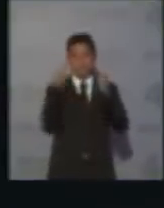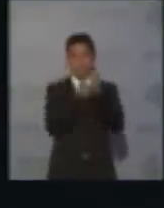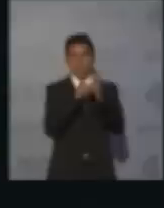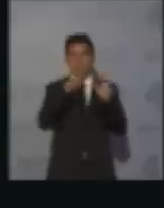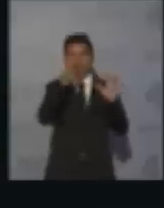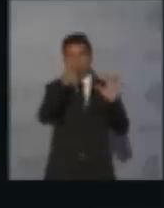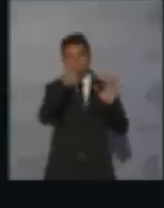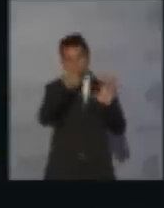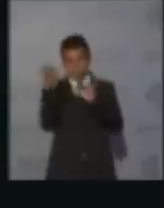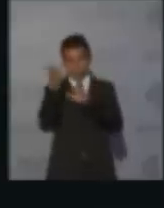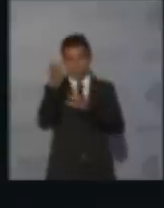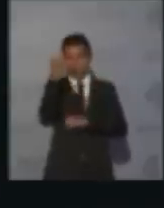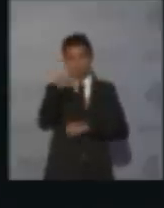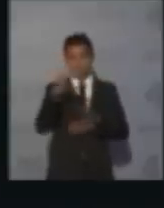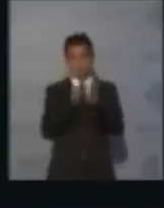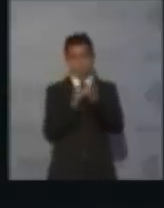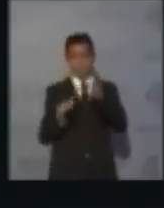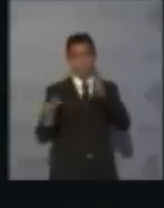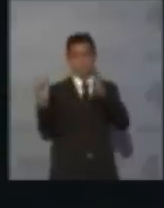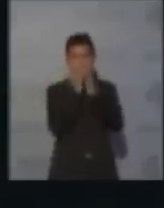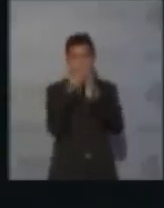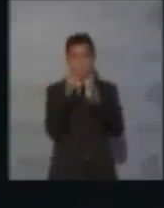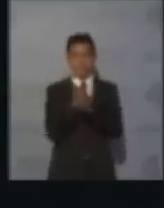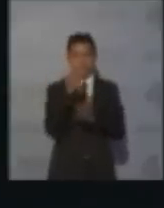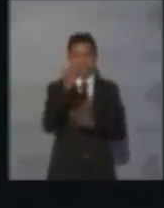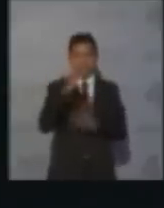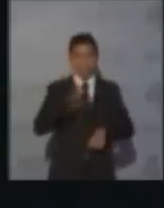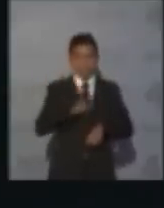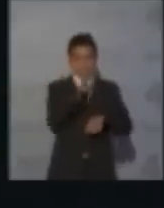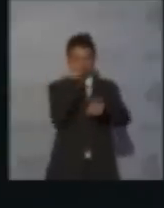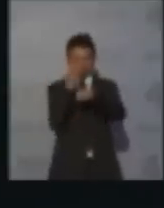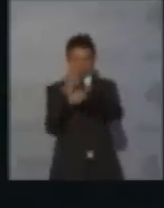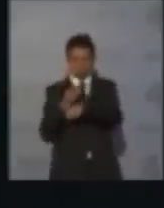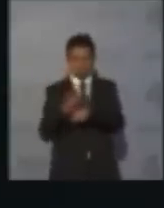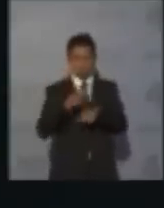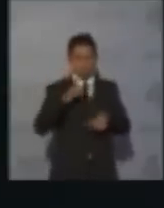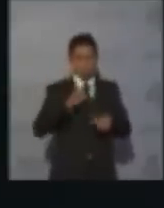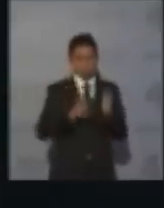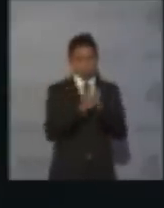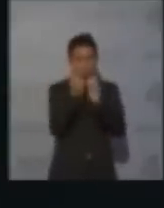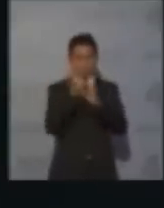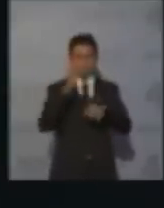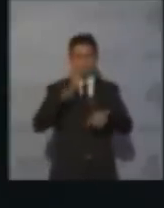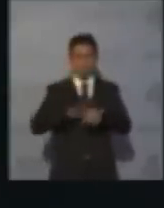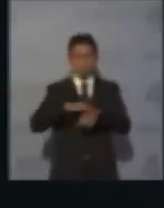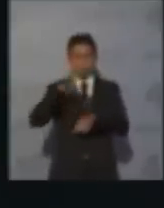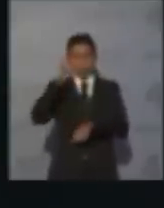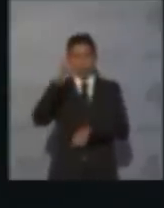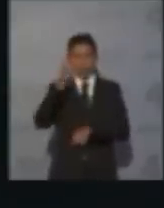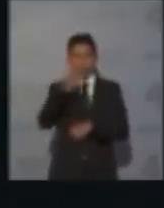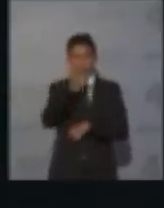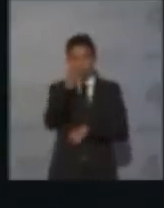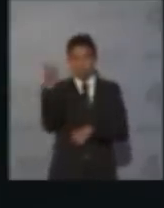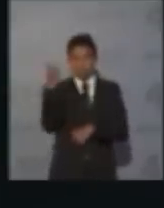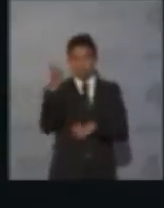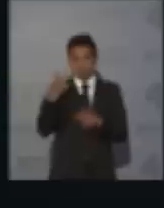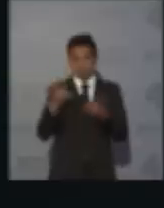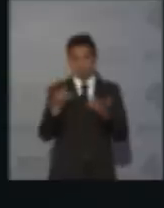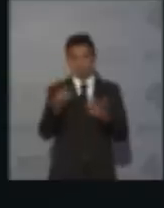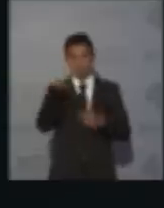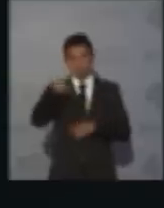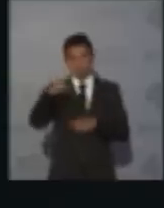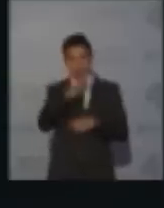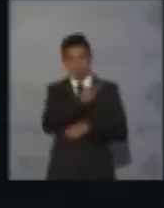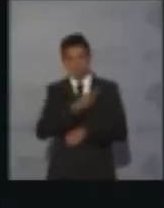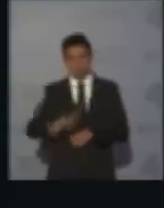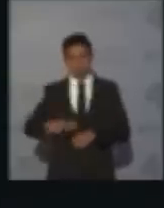los hospitales que representen algún riesgo, si alguien me pregunta, oye, ¿por qué no lo hicieron antes si sabían